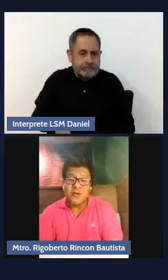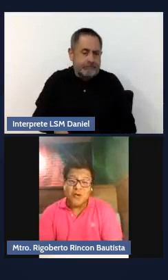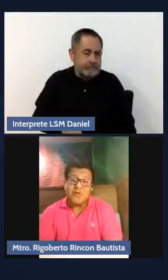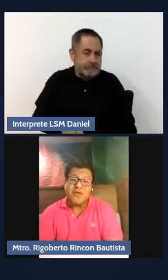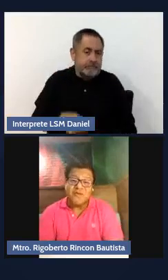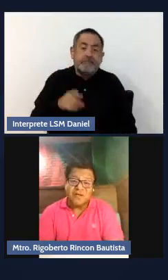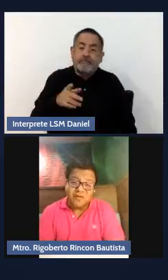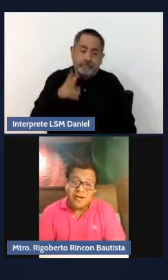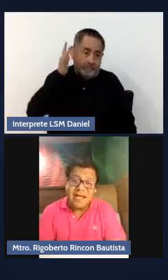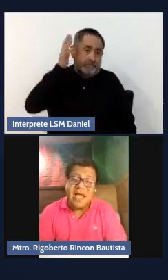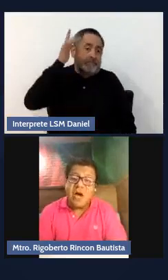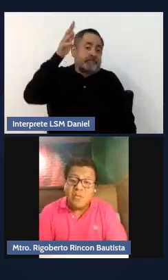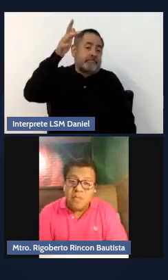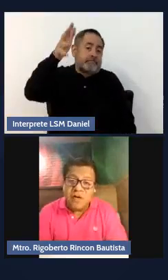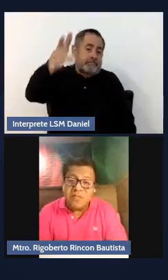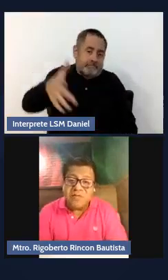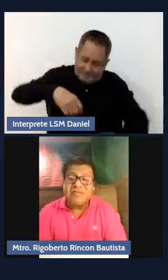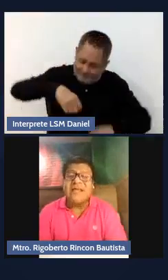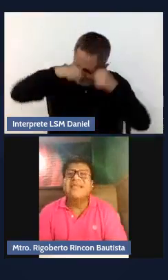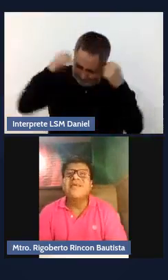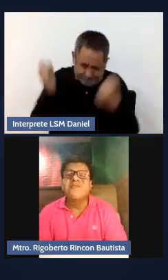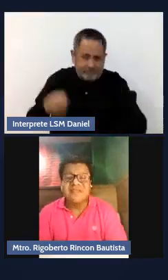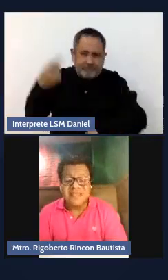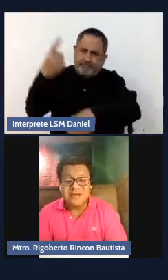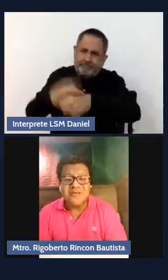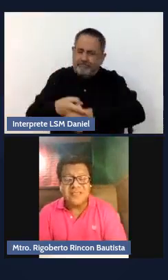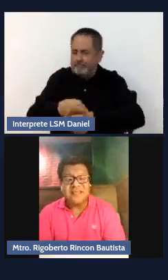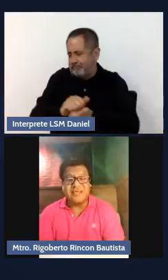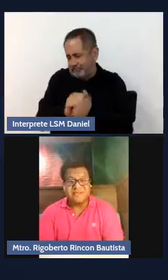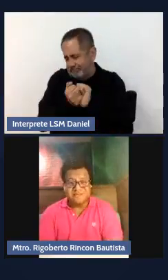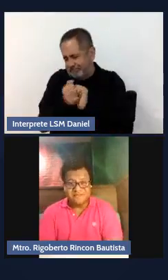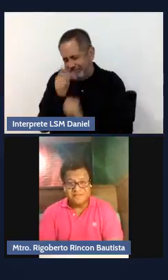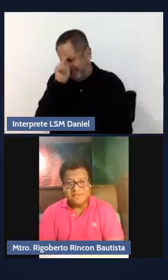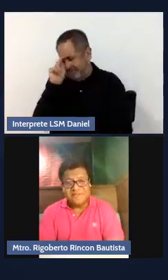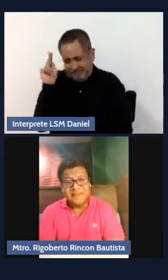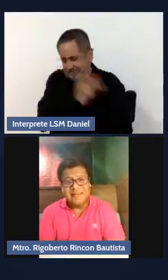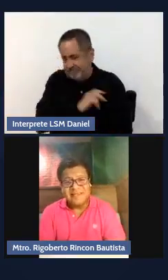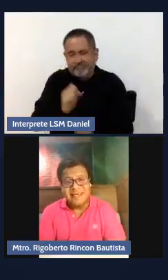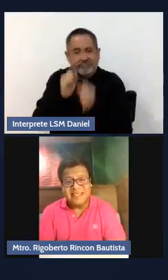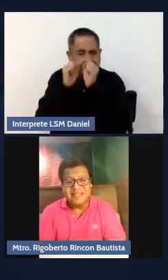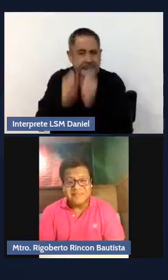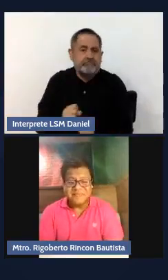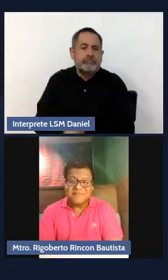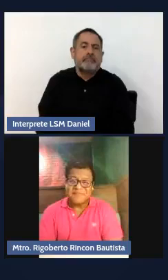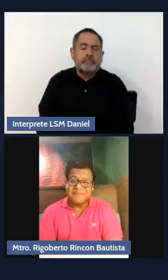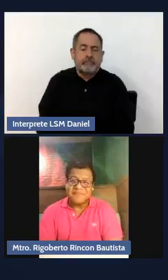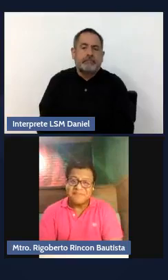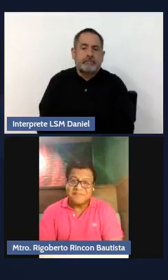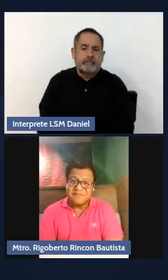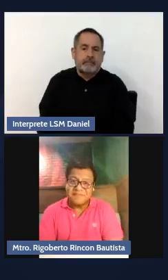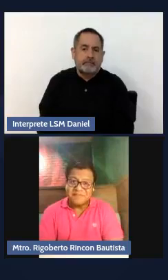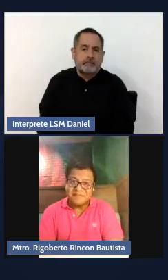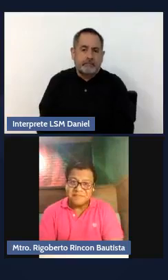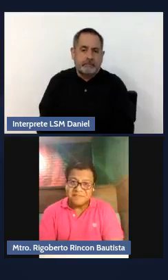factura muy importante en nuestra salud física. Siguiente.